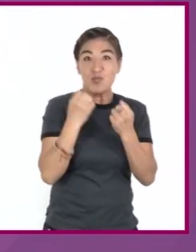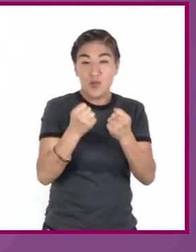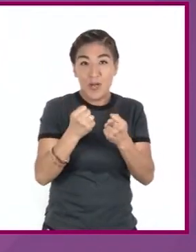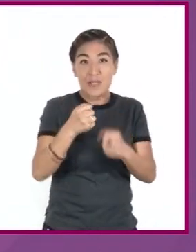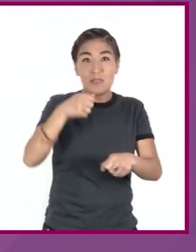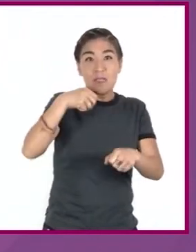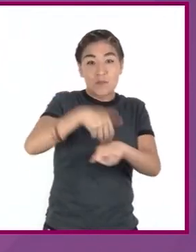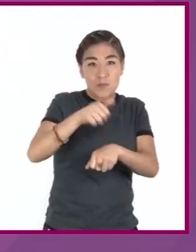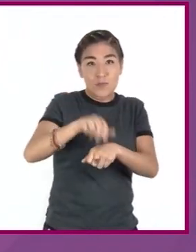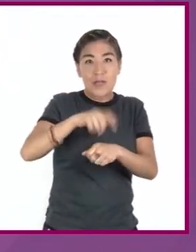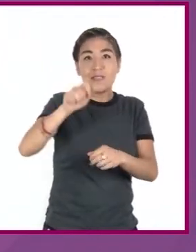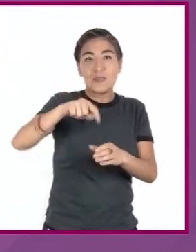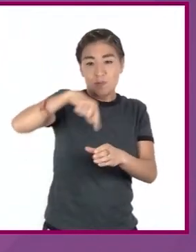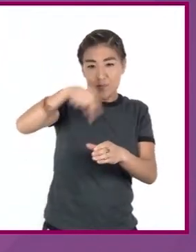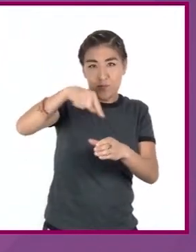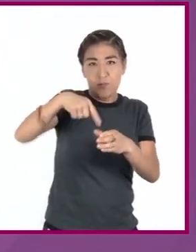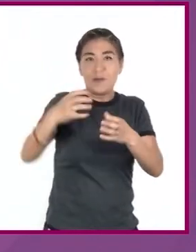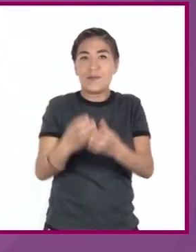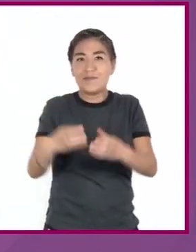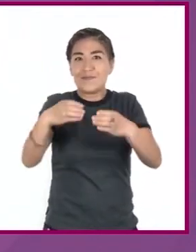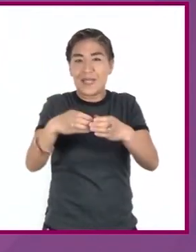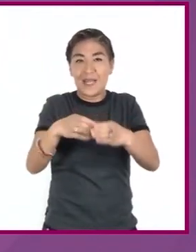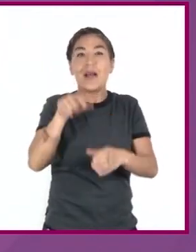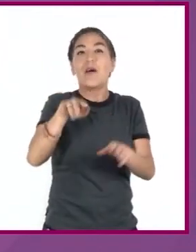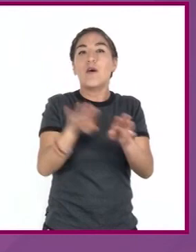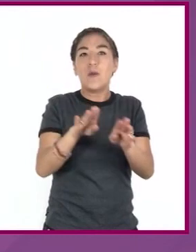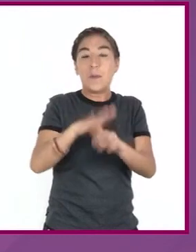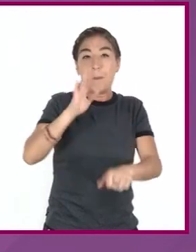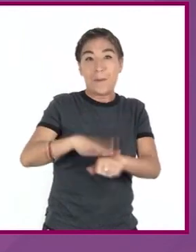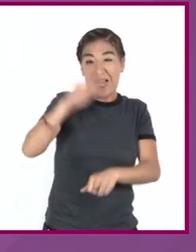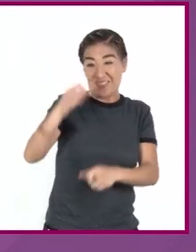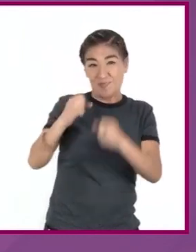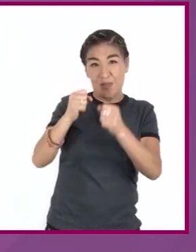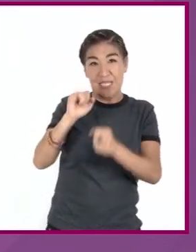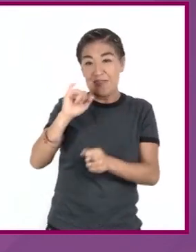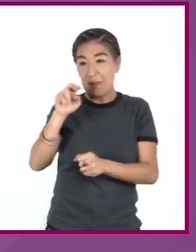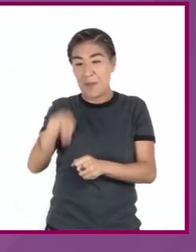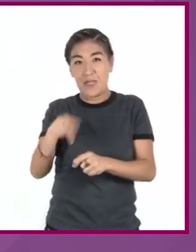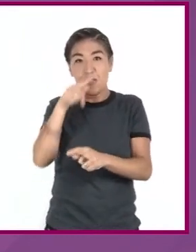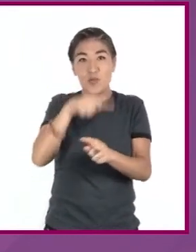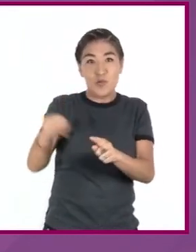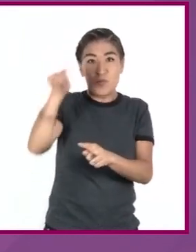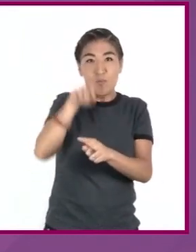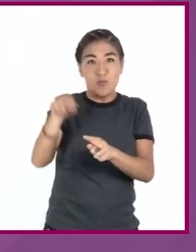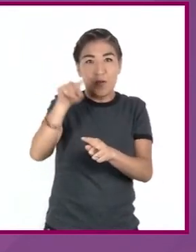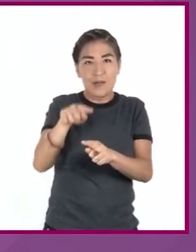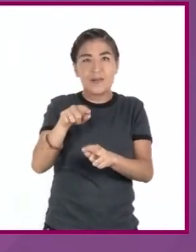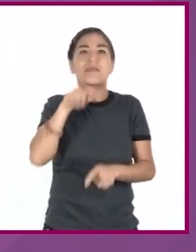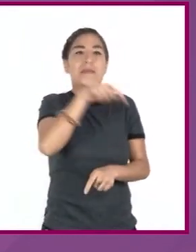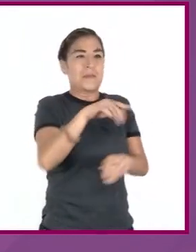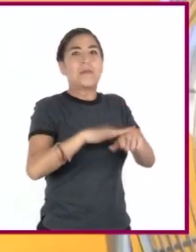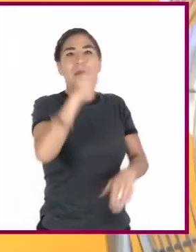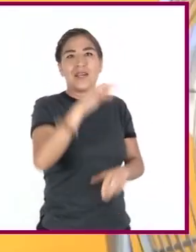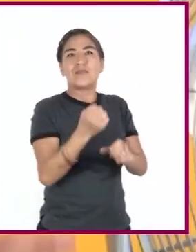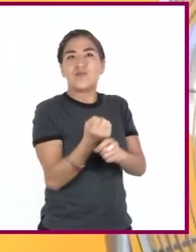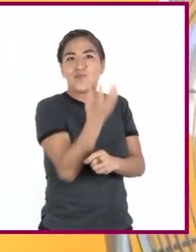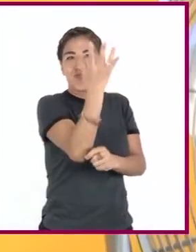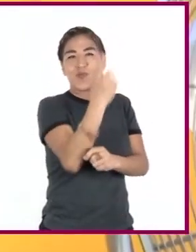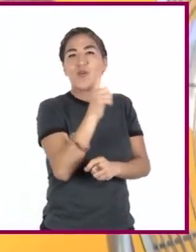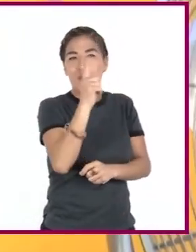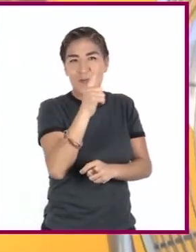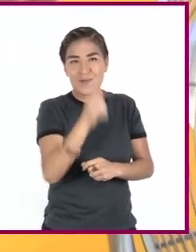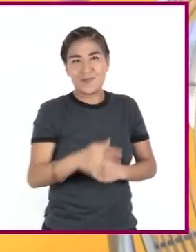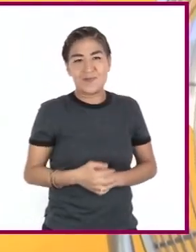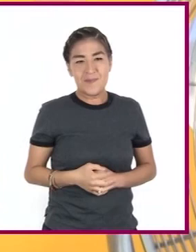de vueltas de la bobina. Tanto mayor fuera la potencia del imán o el número de vueltas, mayor era la corriente.